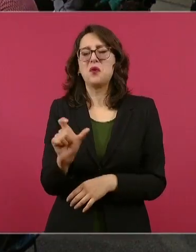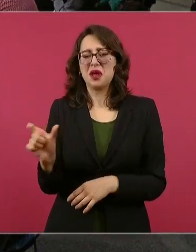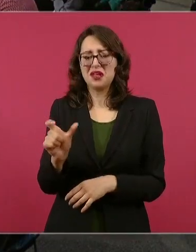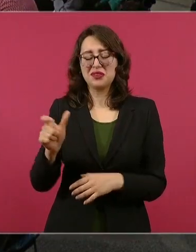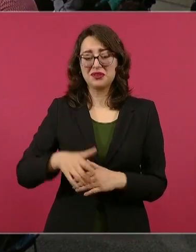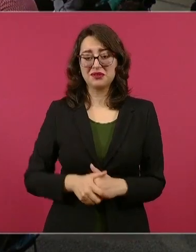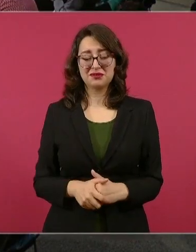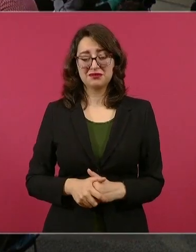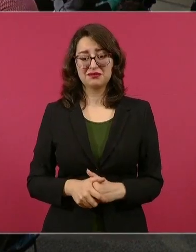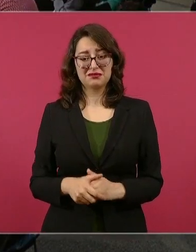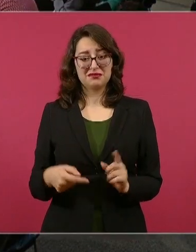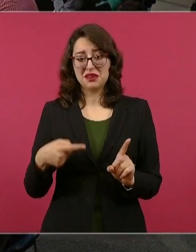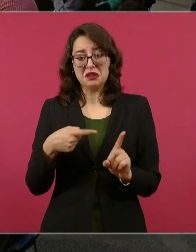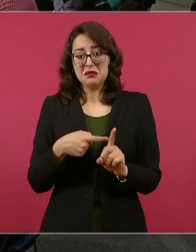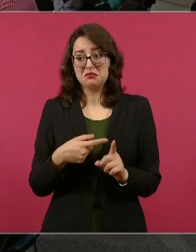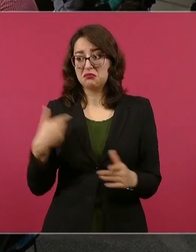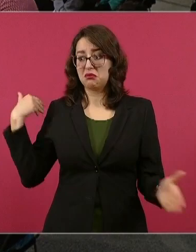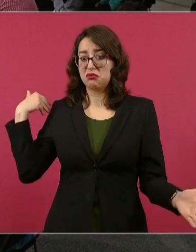primaria.